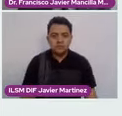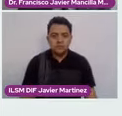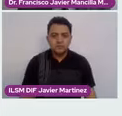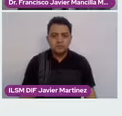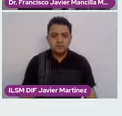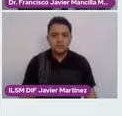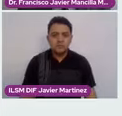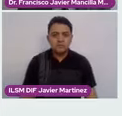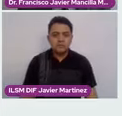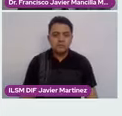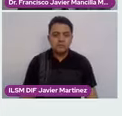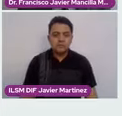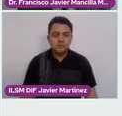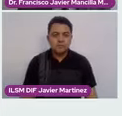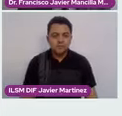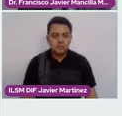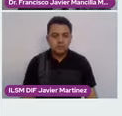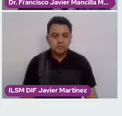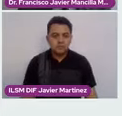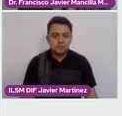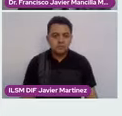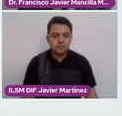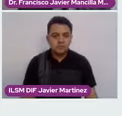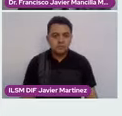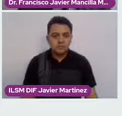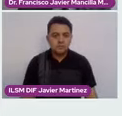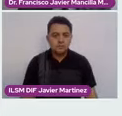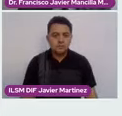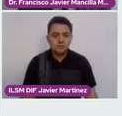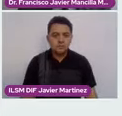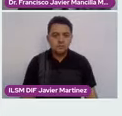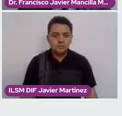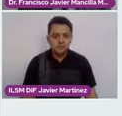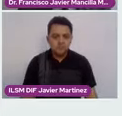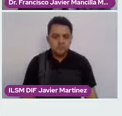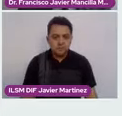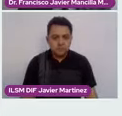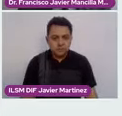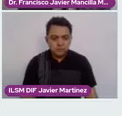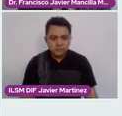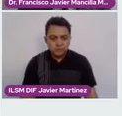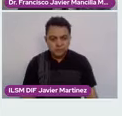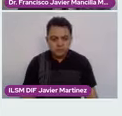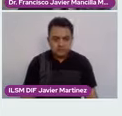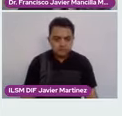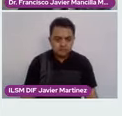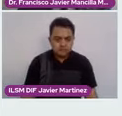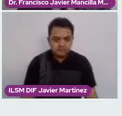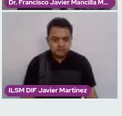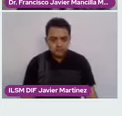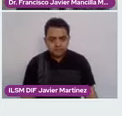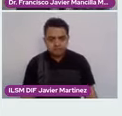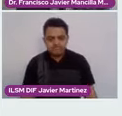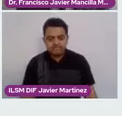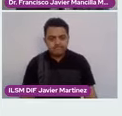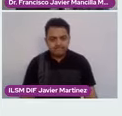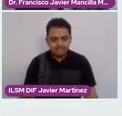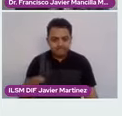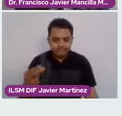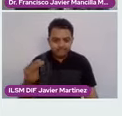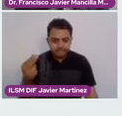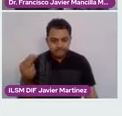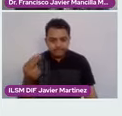Si gusta, lo que podríamos, sí, porque ya vi que ya le dimos clic allí, pero no se actualiza la